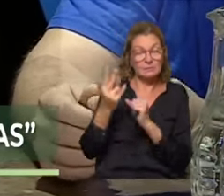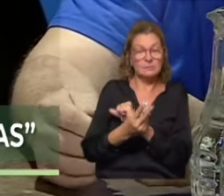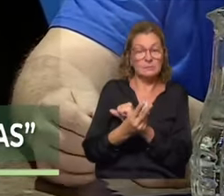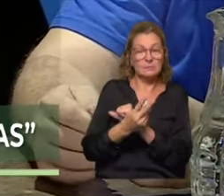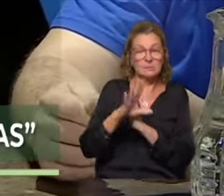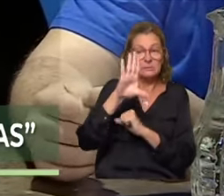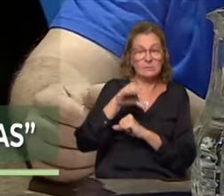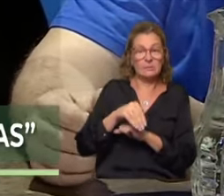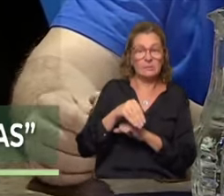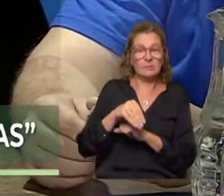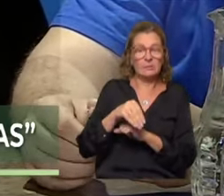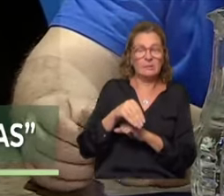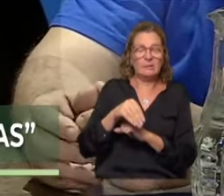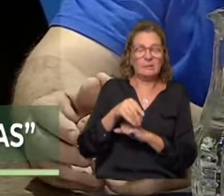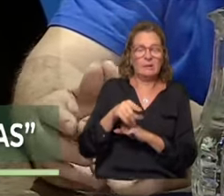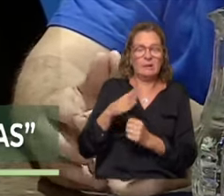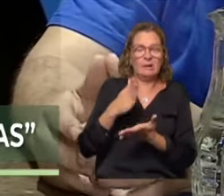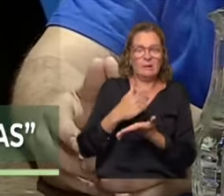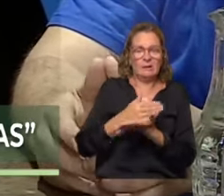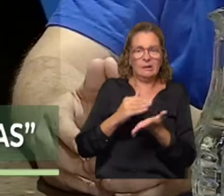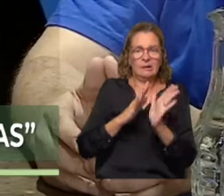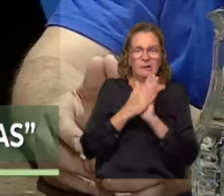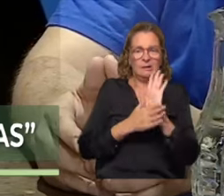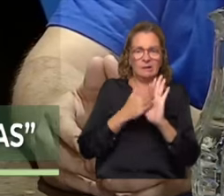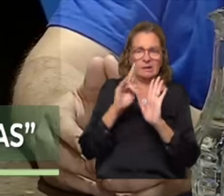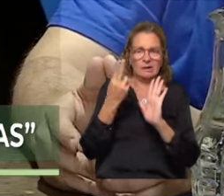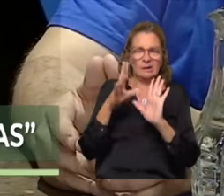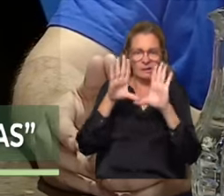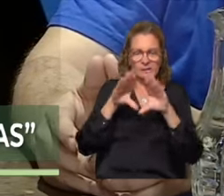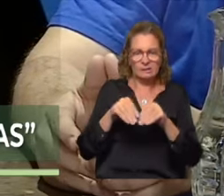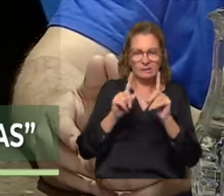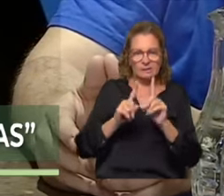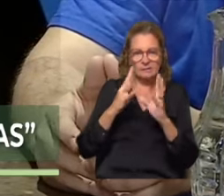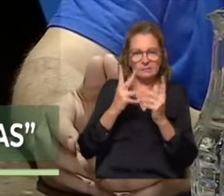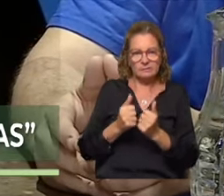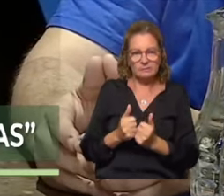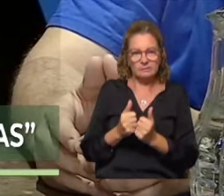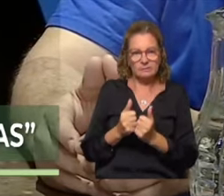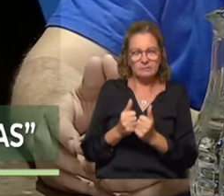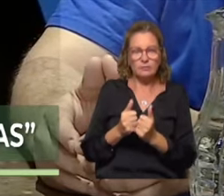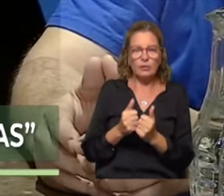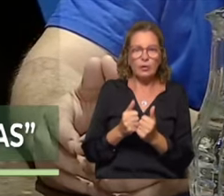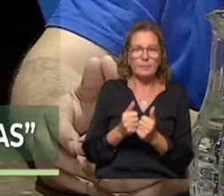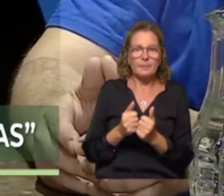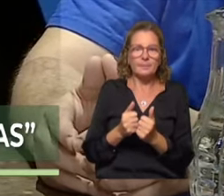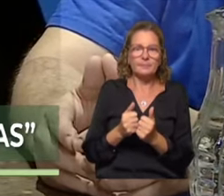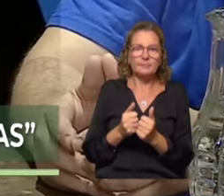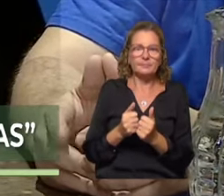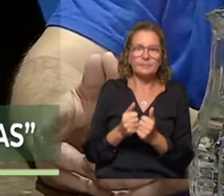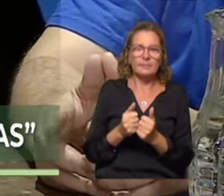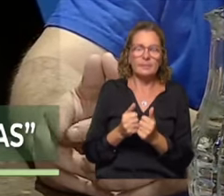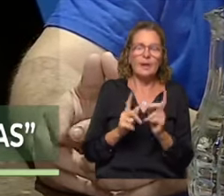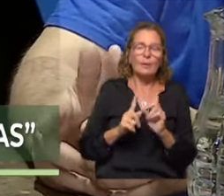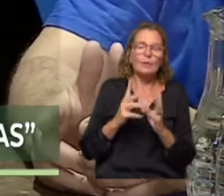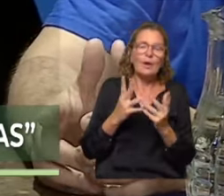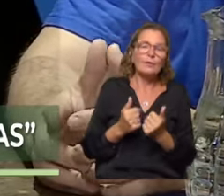casi todos los rubros en el departamento y a nivel nacional y todos, de una manera u otra, están de